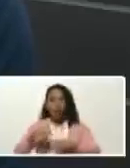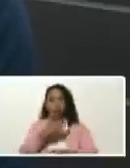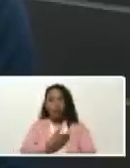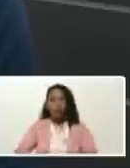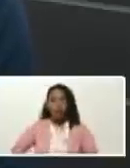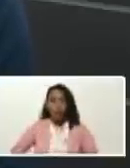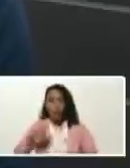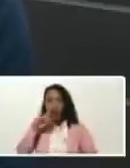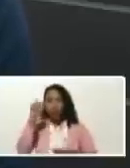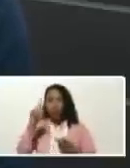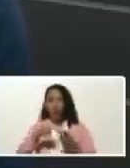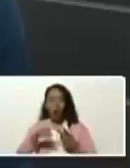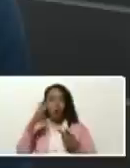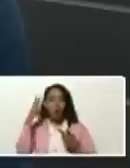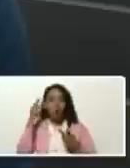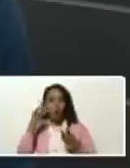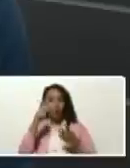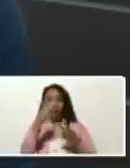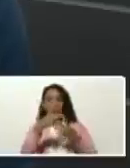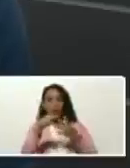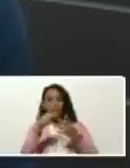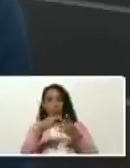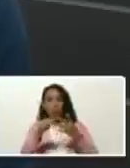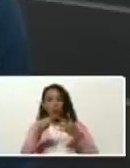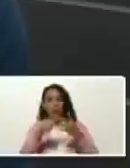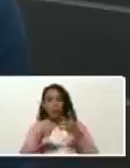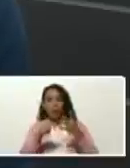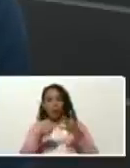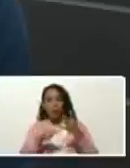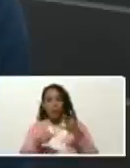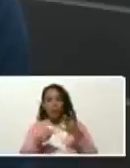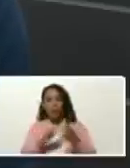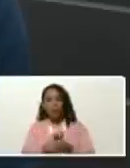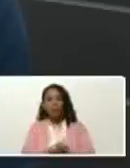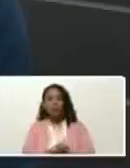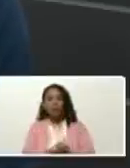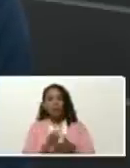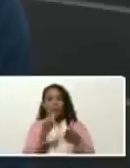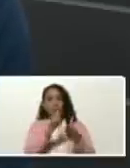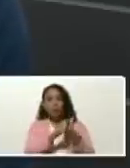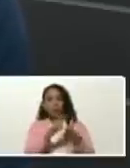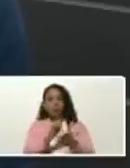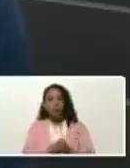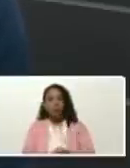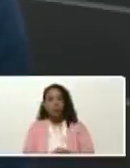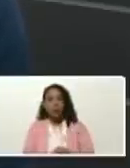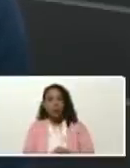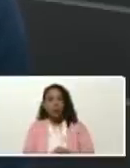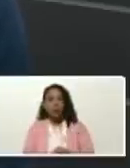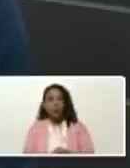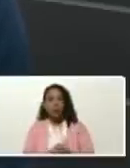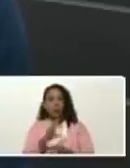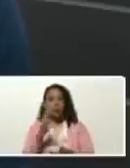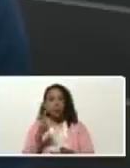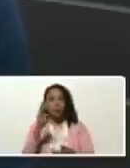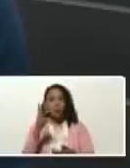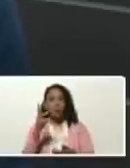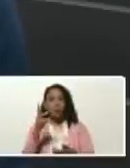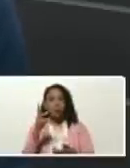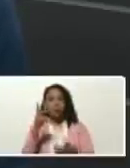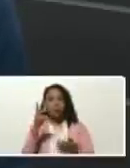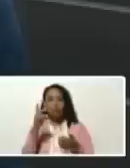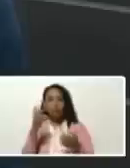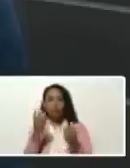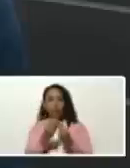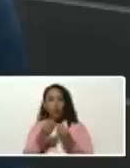torrealba Génesis garber diva Guzmán Gabriela Jiménez Daniel Larry daboe y William Castillo